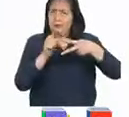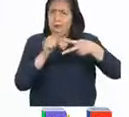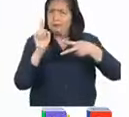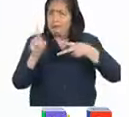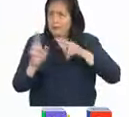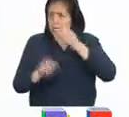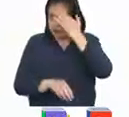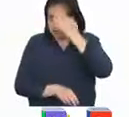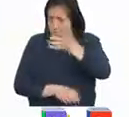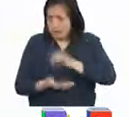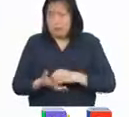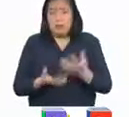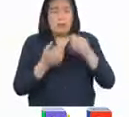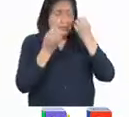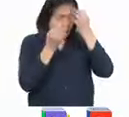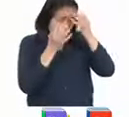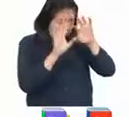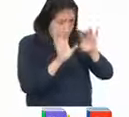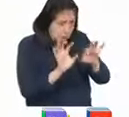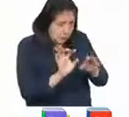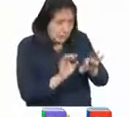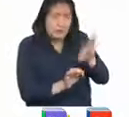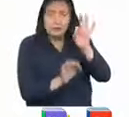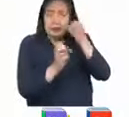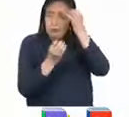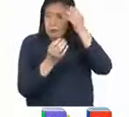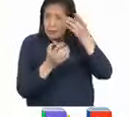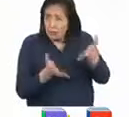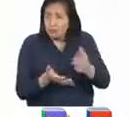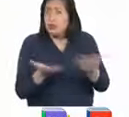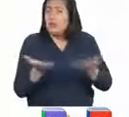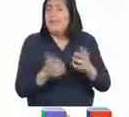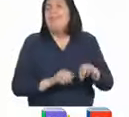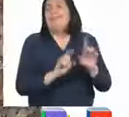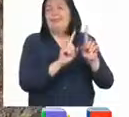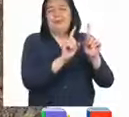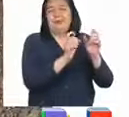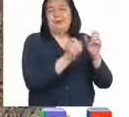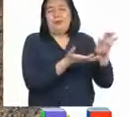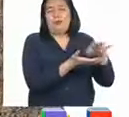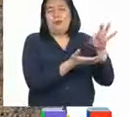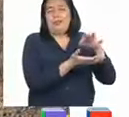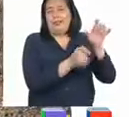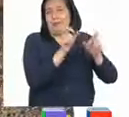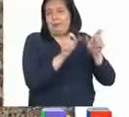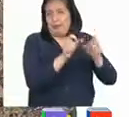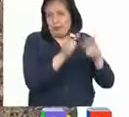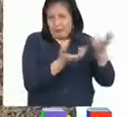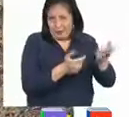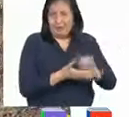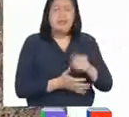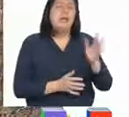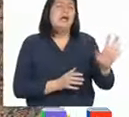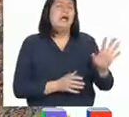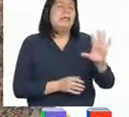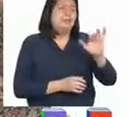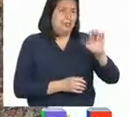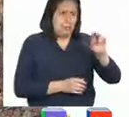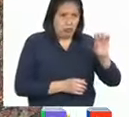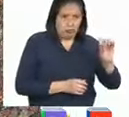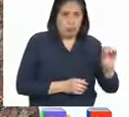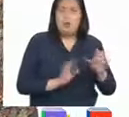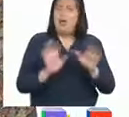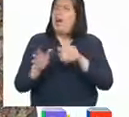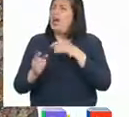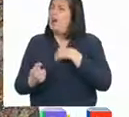pregunta, ahora sabes que una buena fuente de investigación para conocer los datos que buscas son los censos. Ahora, para complementar todo lo dicho por el profesor,